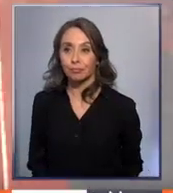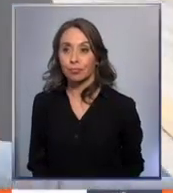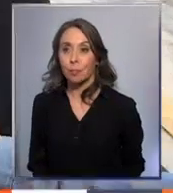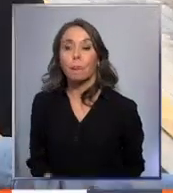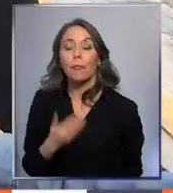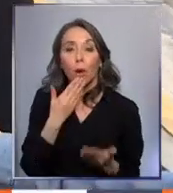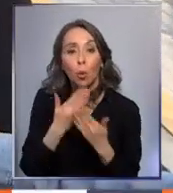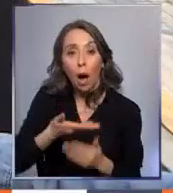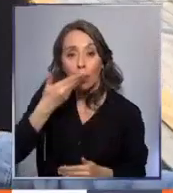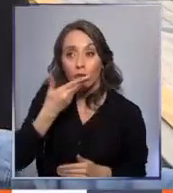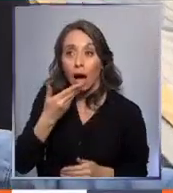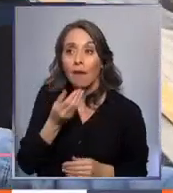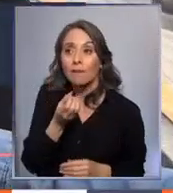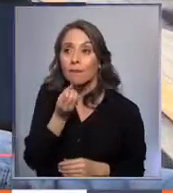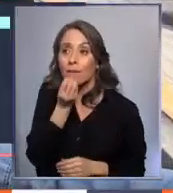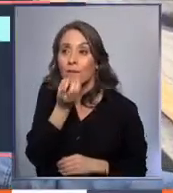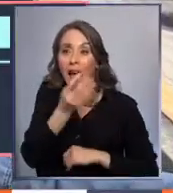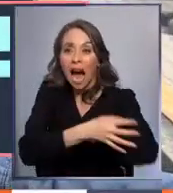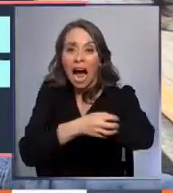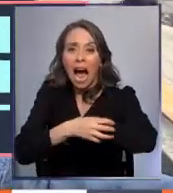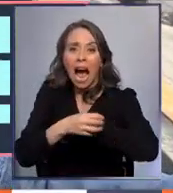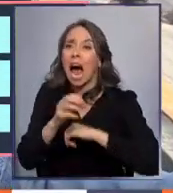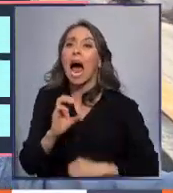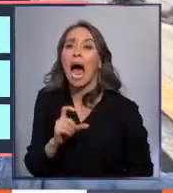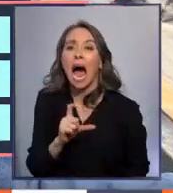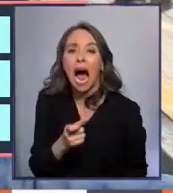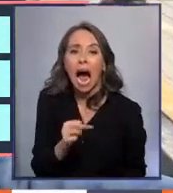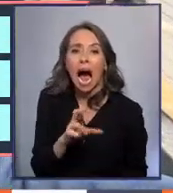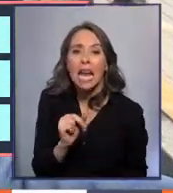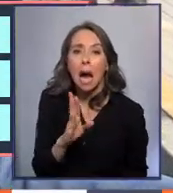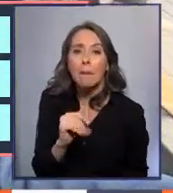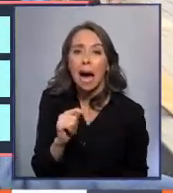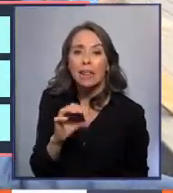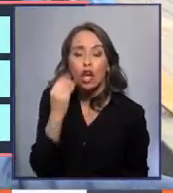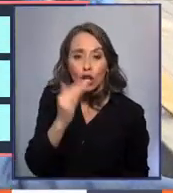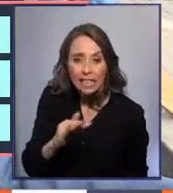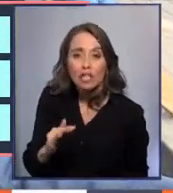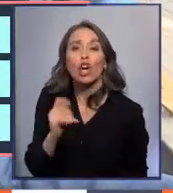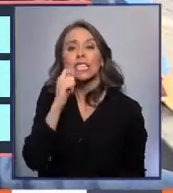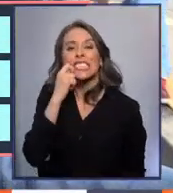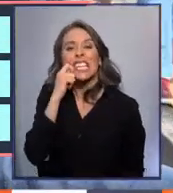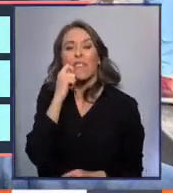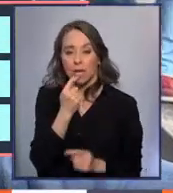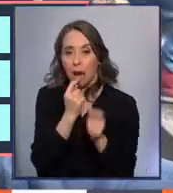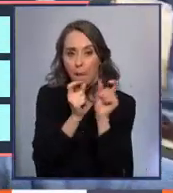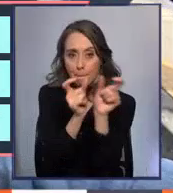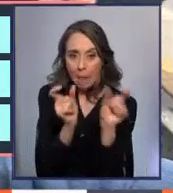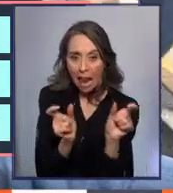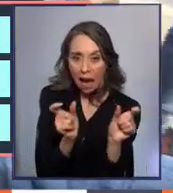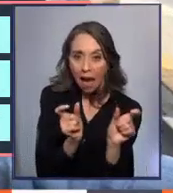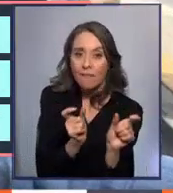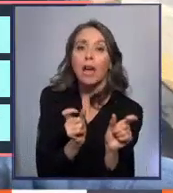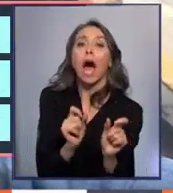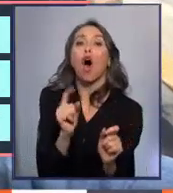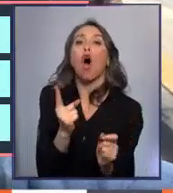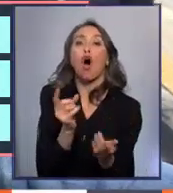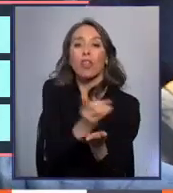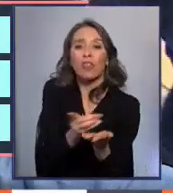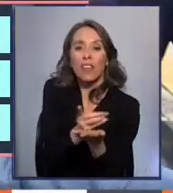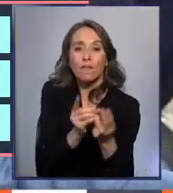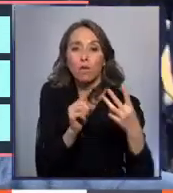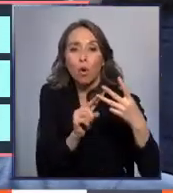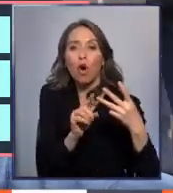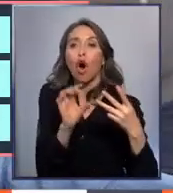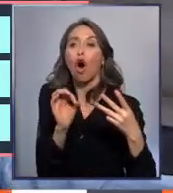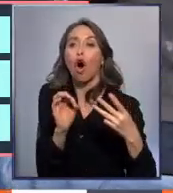Cuando hablamos del garabateo de los niños, ¿a qué nos referimos? A. A sus primeras palabras. B. A sus primeros dibujos. C. A sus